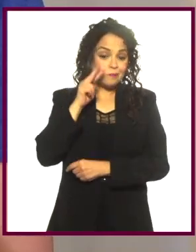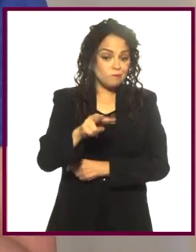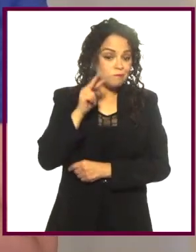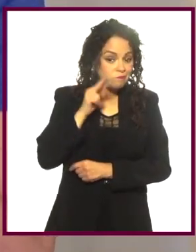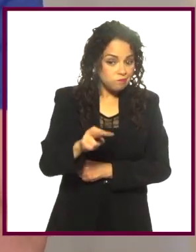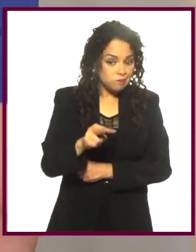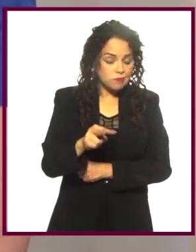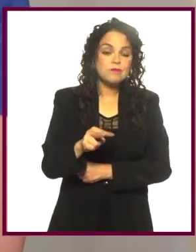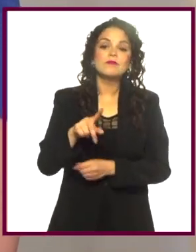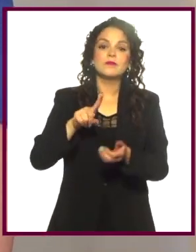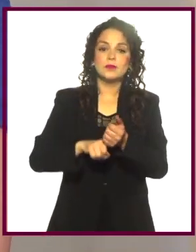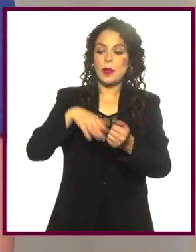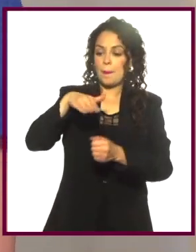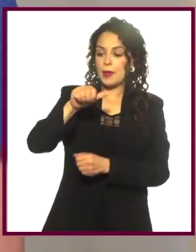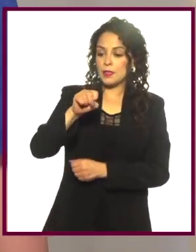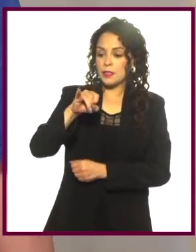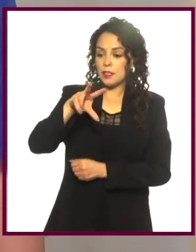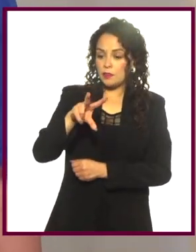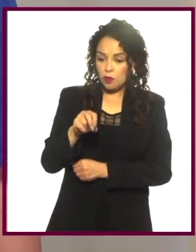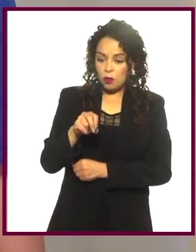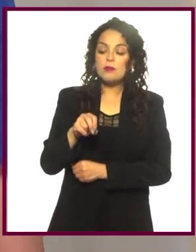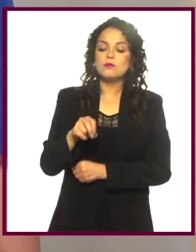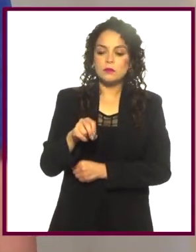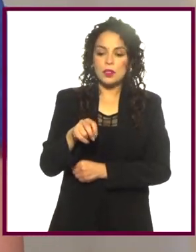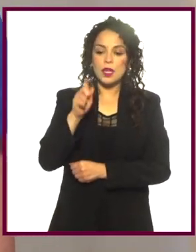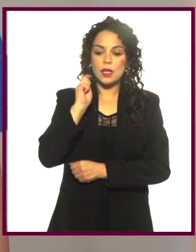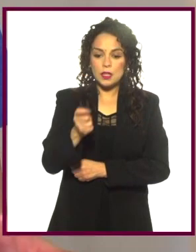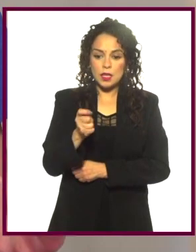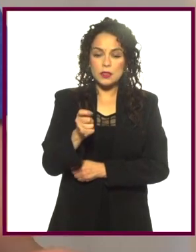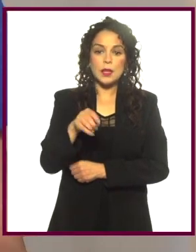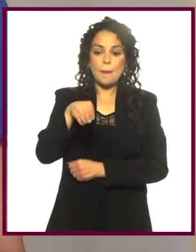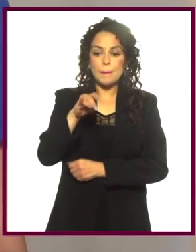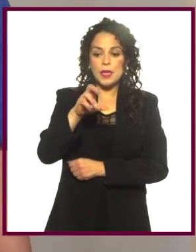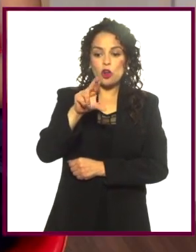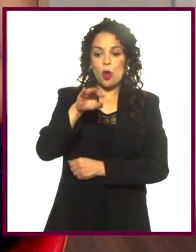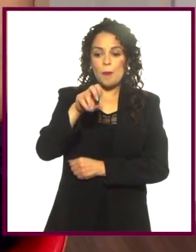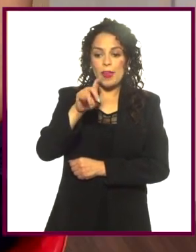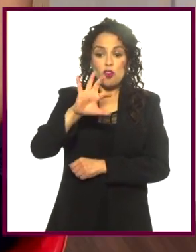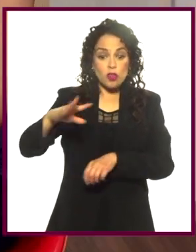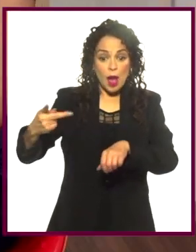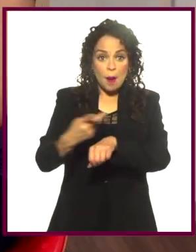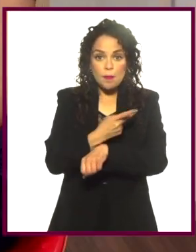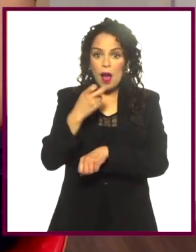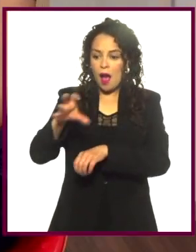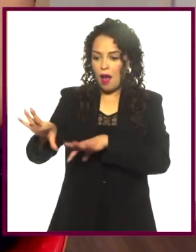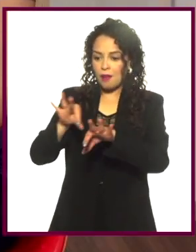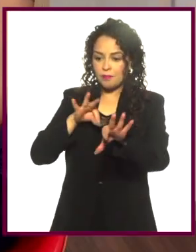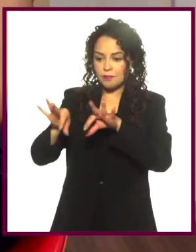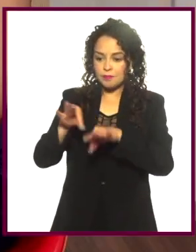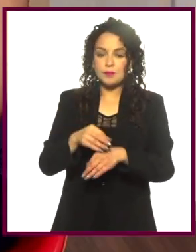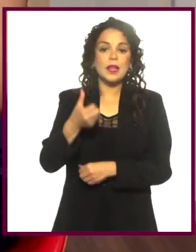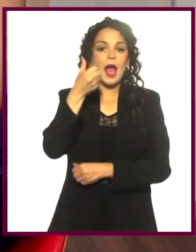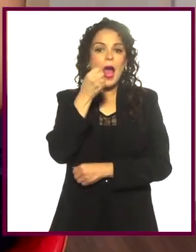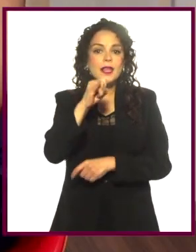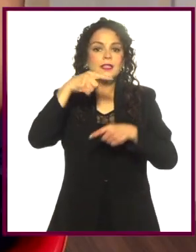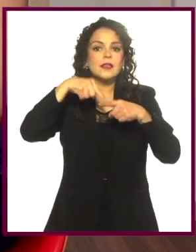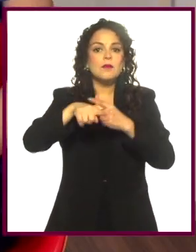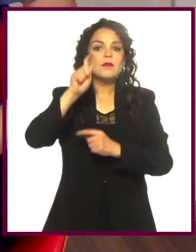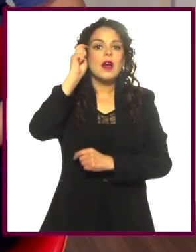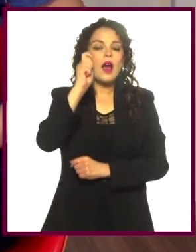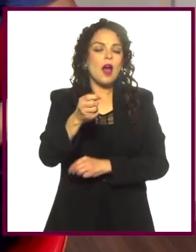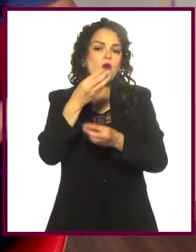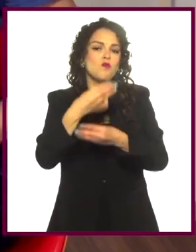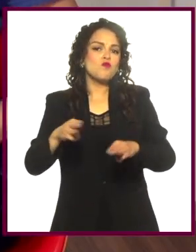Entonces, los medios masivos recogen los productos que han pasado el filtro del micromedio. Es así que una canción comienza a sonar en la